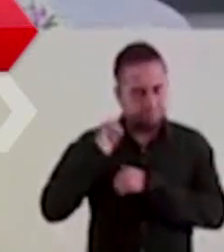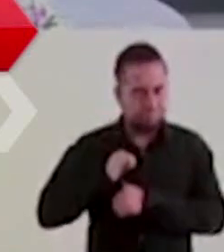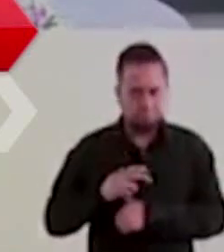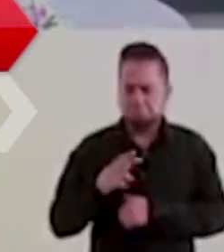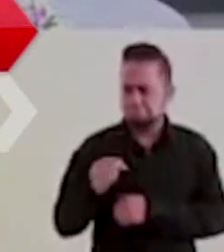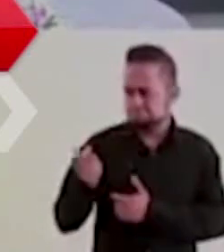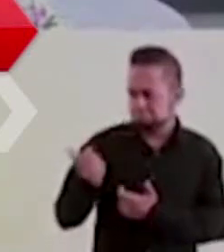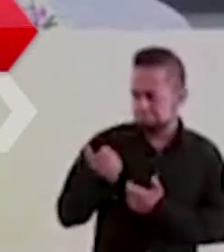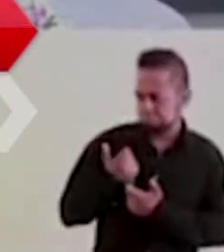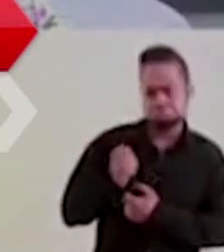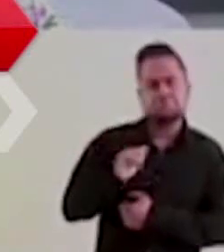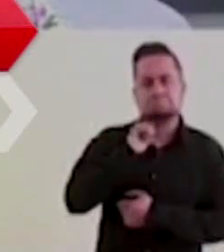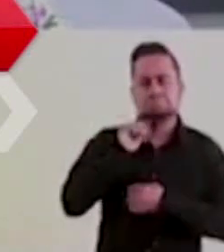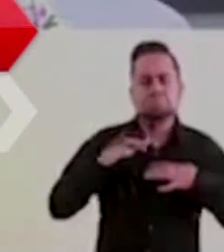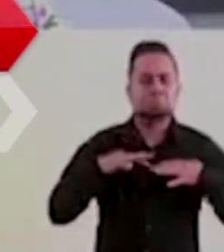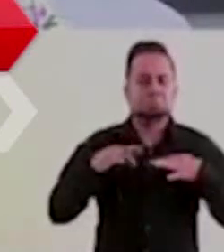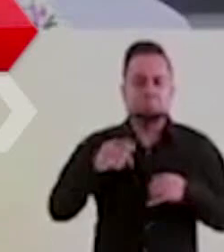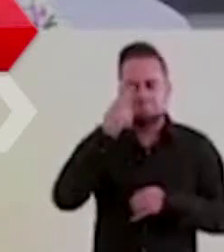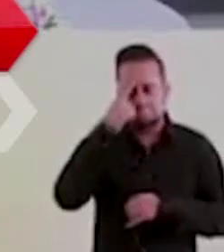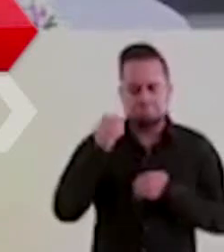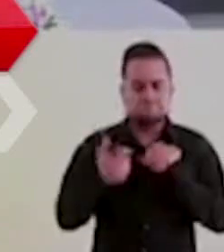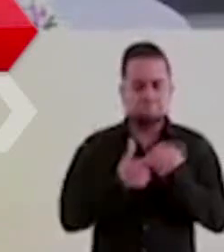destacada labor comunitaria.